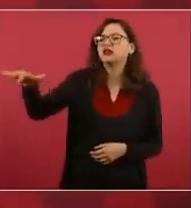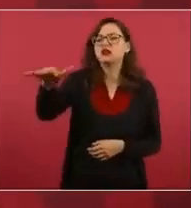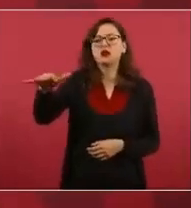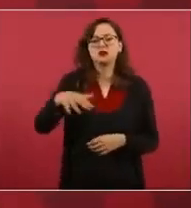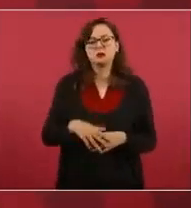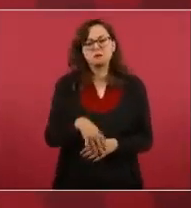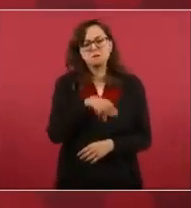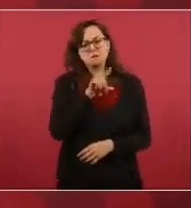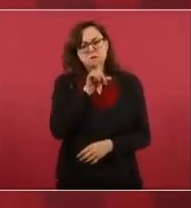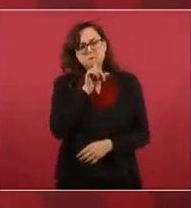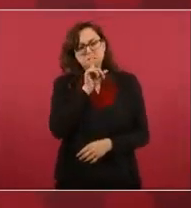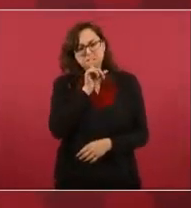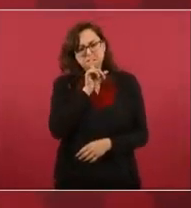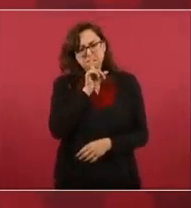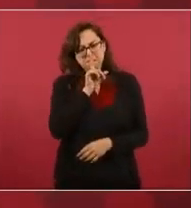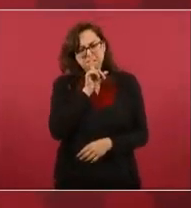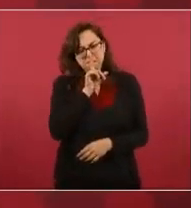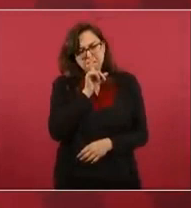se quedan callados.